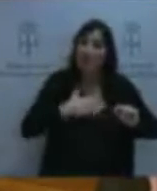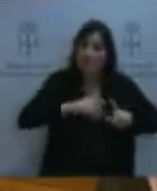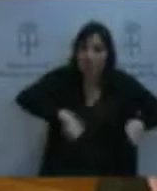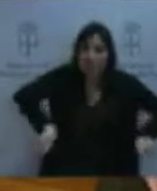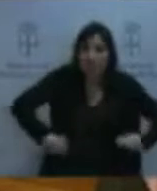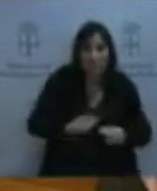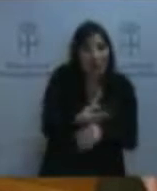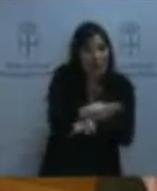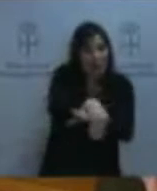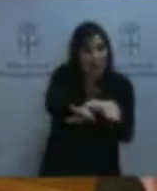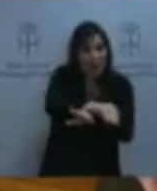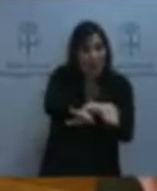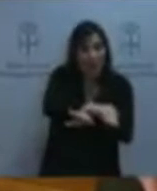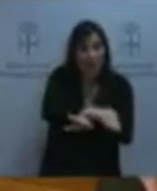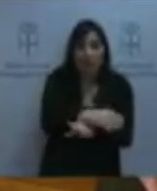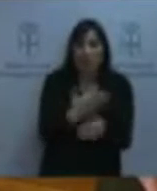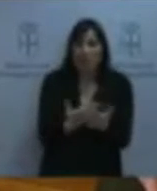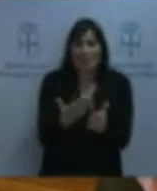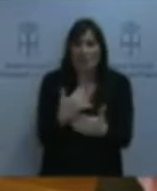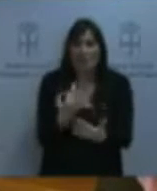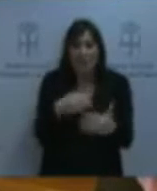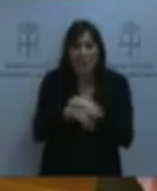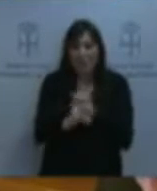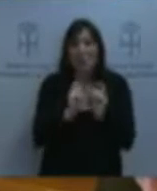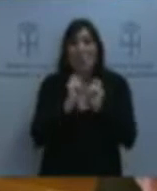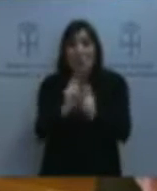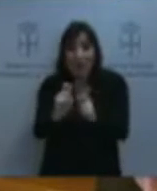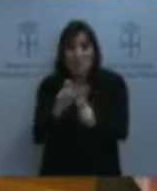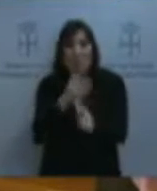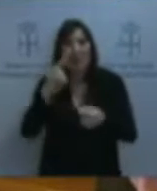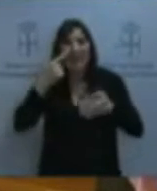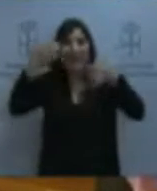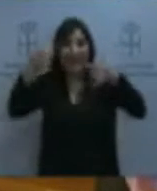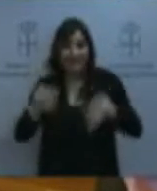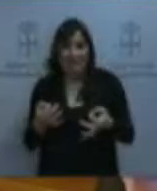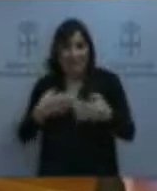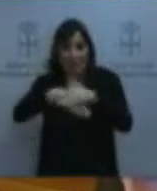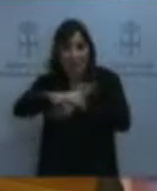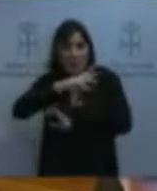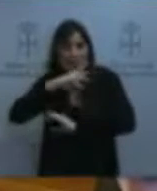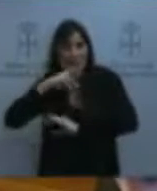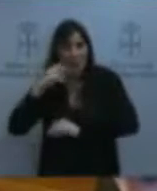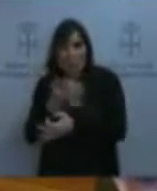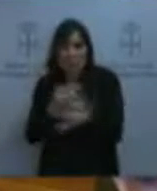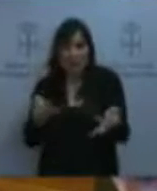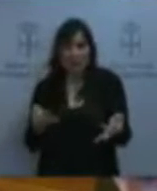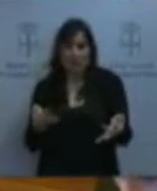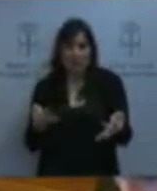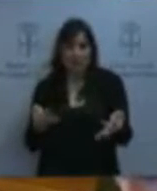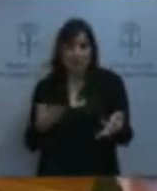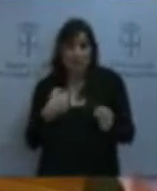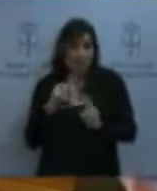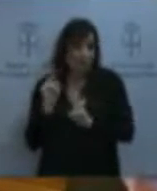para garantizar que se conserven en las condiciones adecuadas. Seguimos viendo cómo la investigación, por otra parte, es